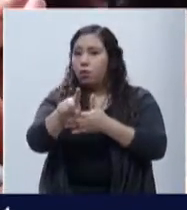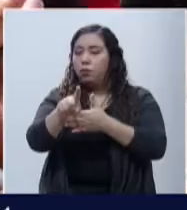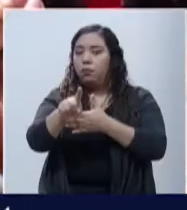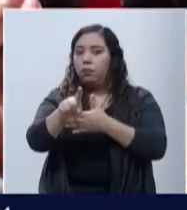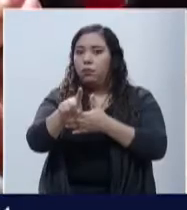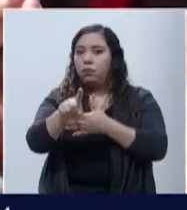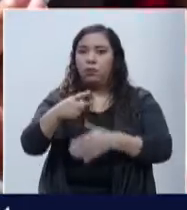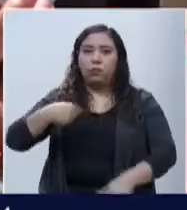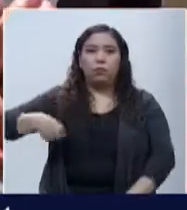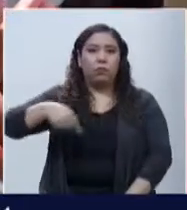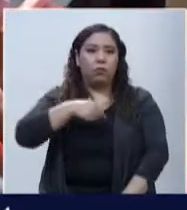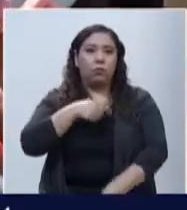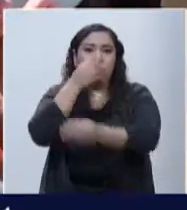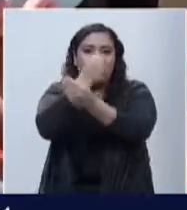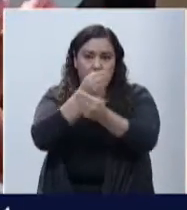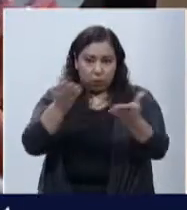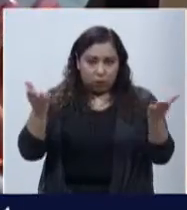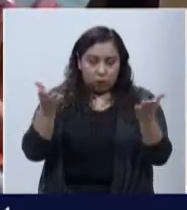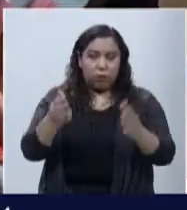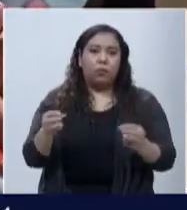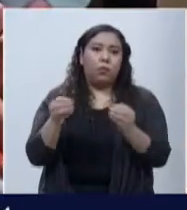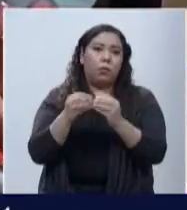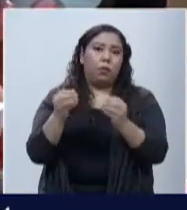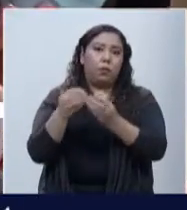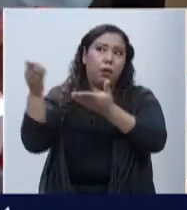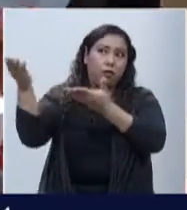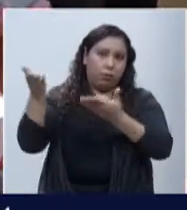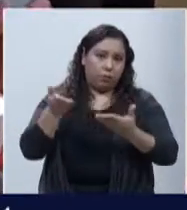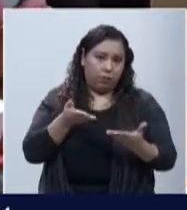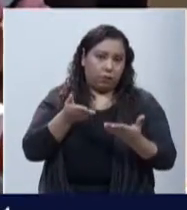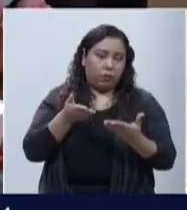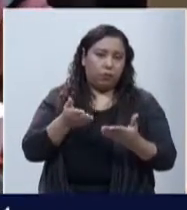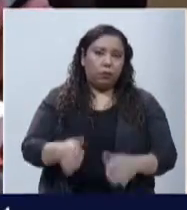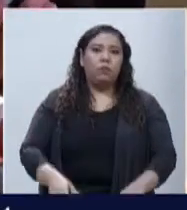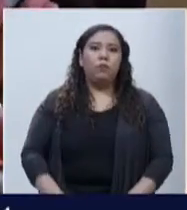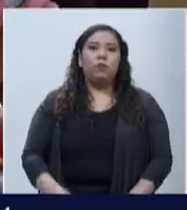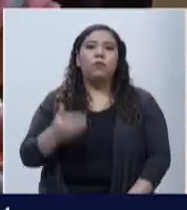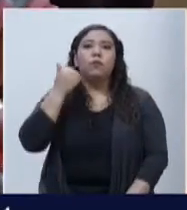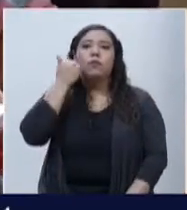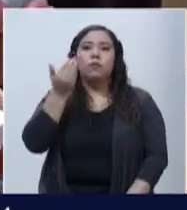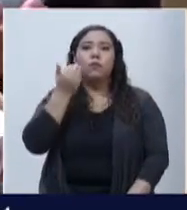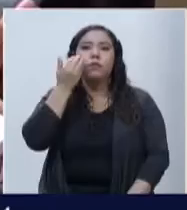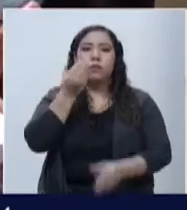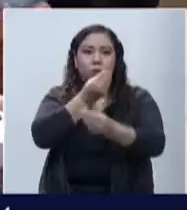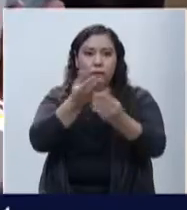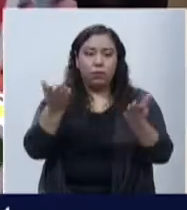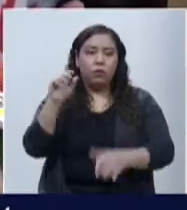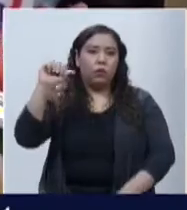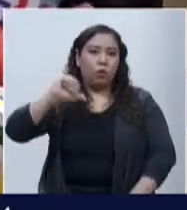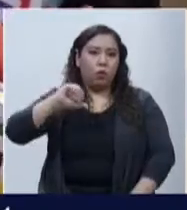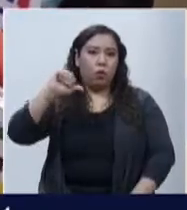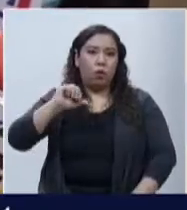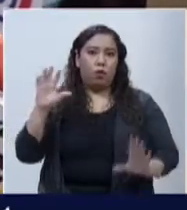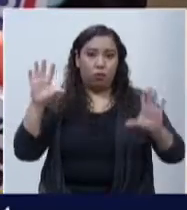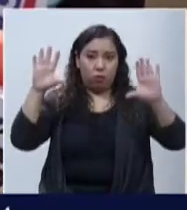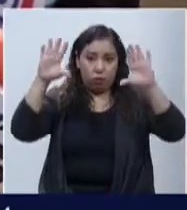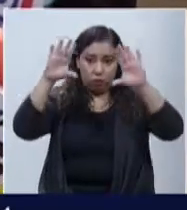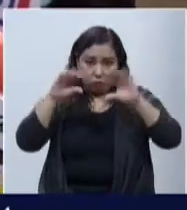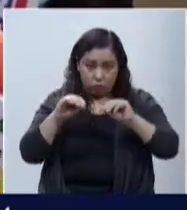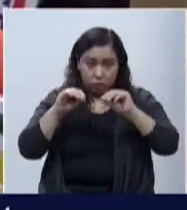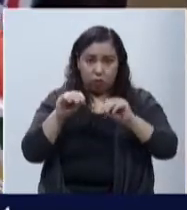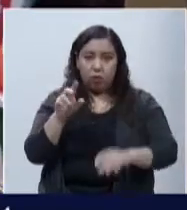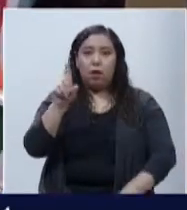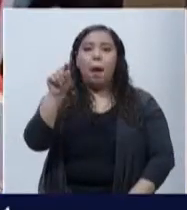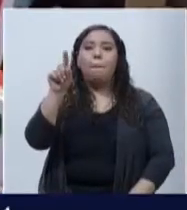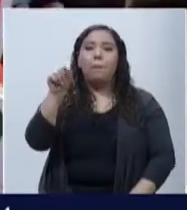nosotros una información adicional de otro lote que no estará llegando quiero informarles que hoy por la noche está ingresando un lote de